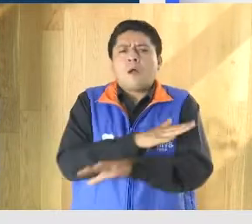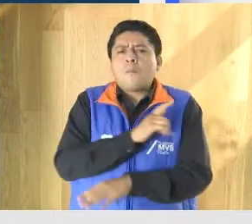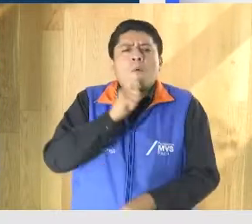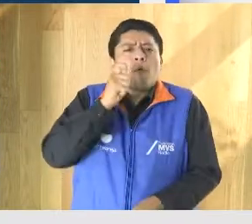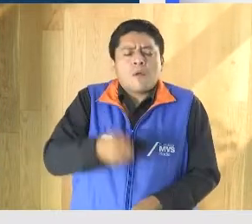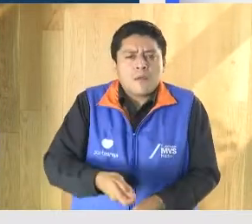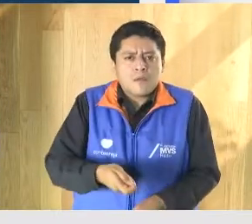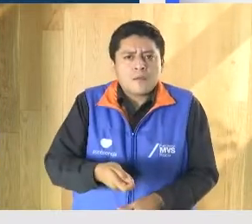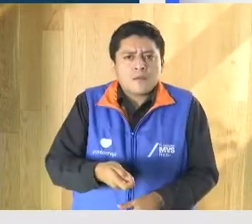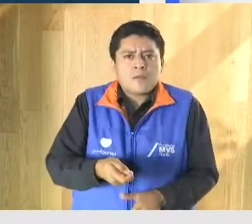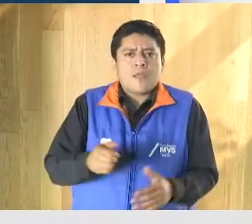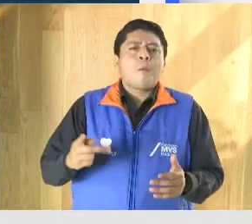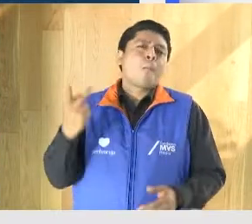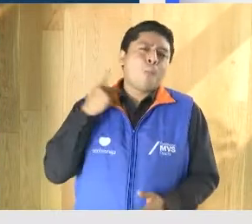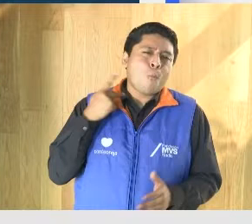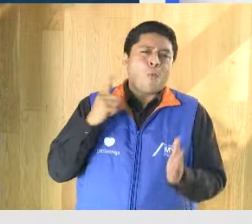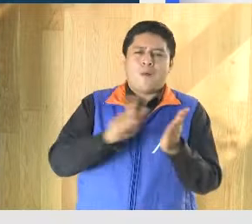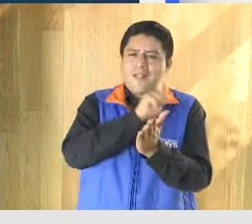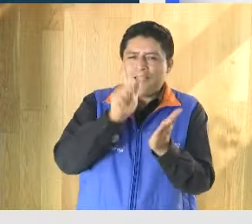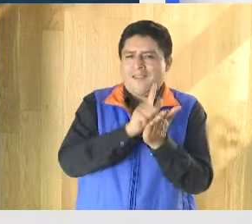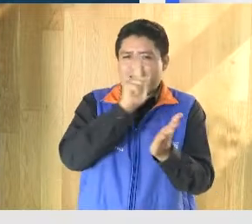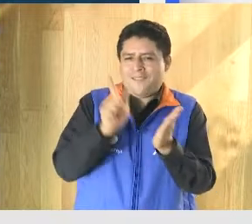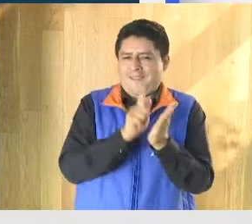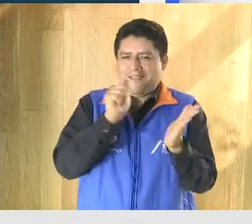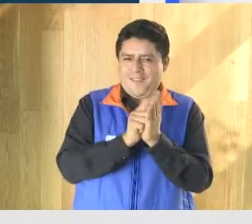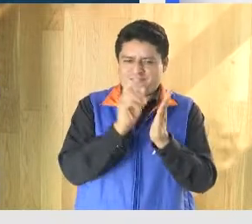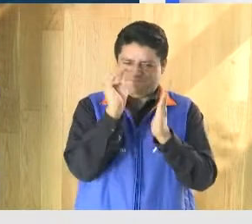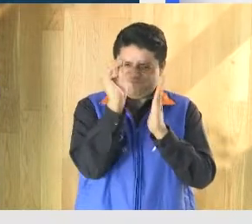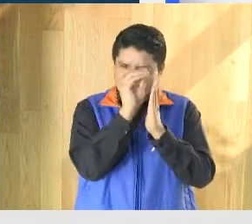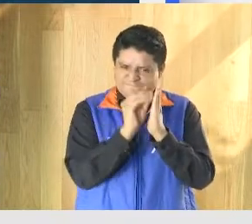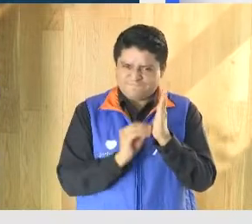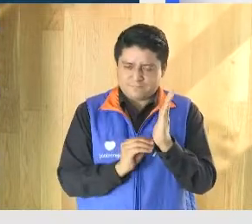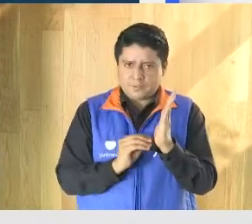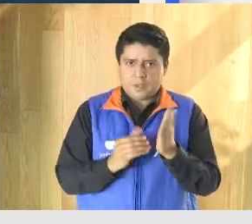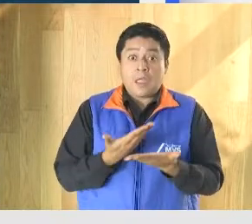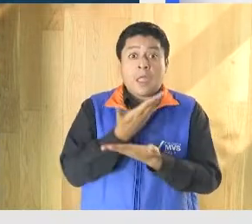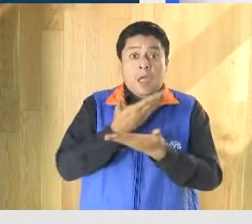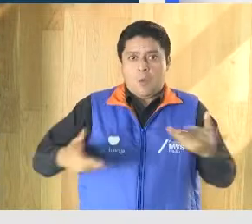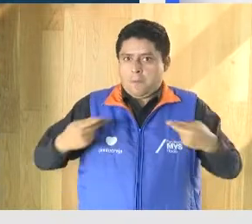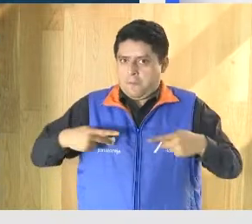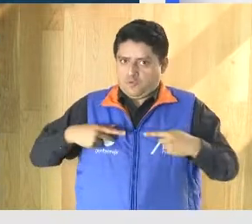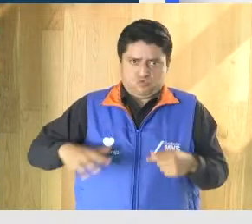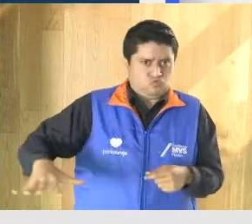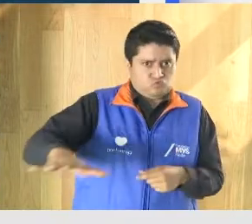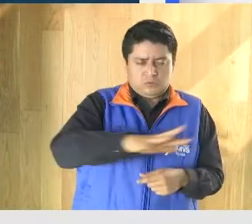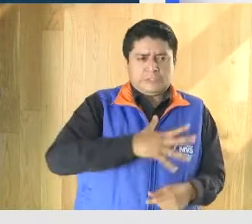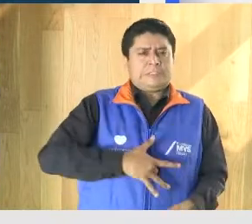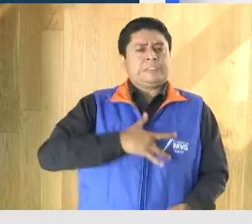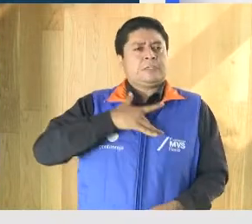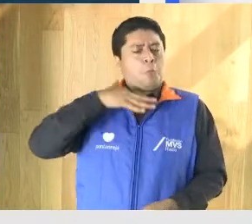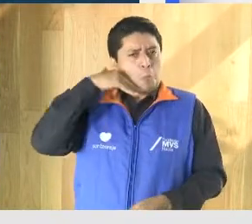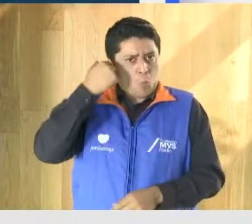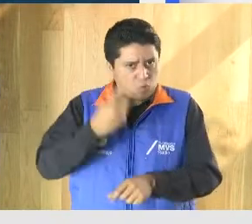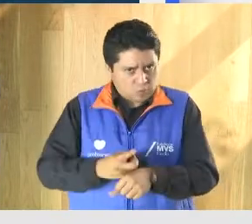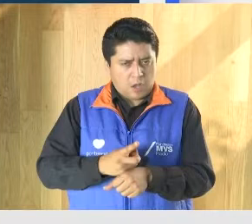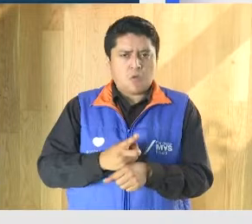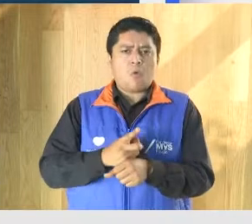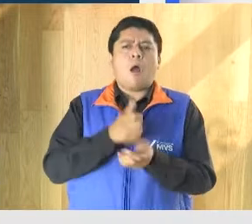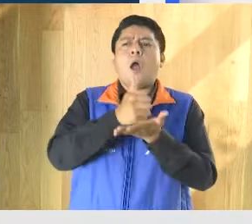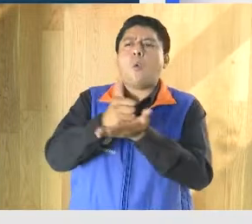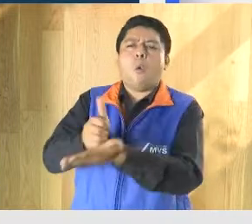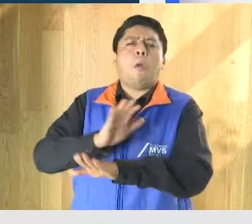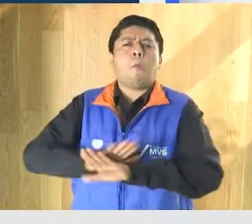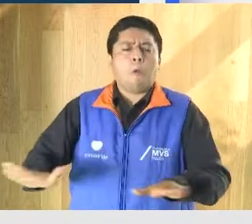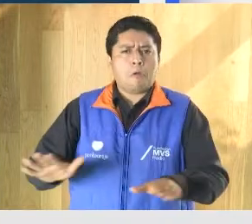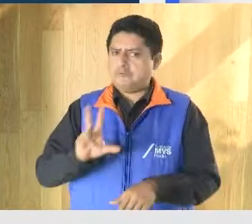las políticas públicas, ¿no? Estamos viendo que hay un fin de la voluntariedad. Cada vez hay más políticas públicas y